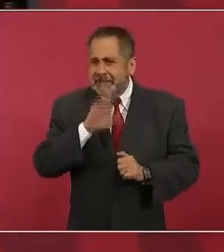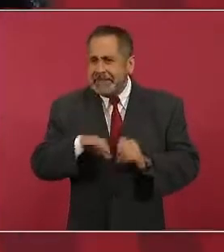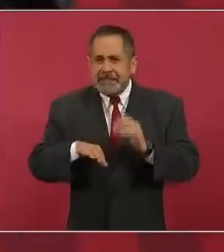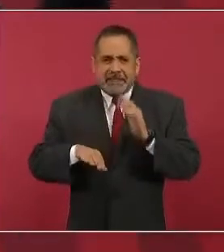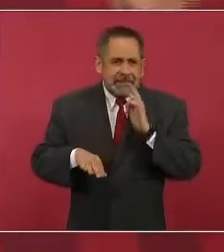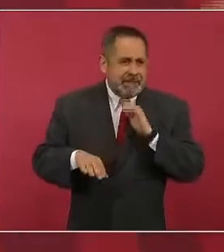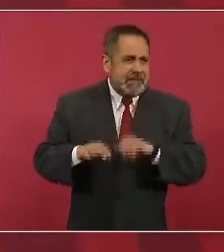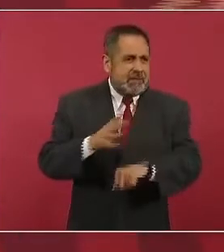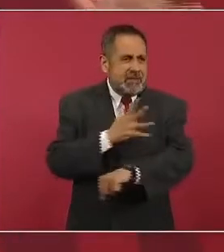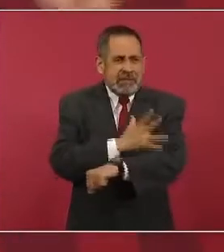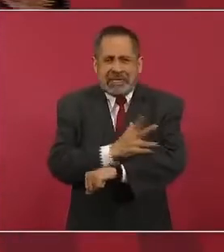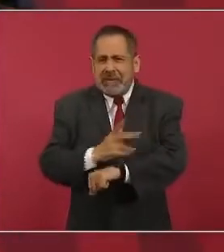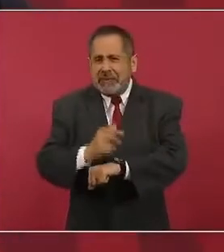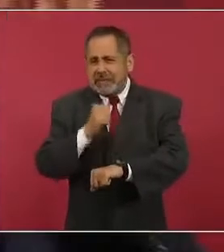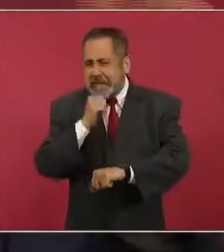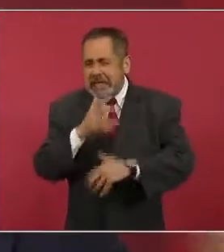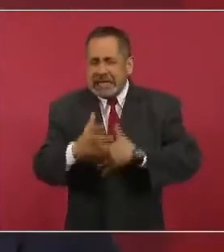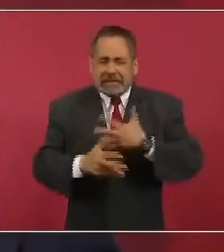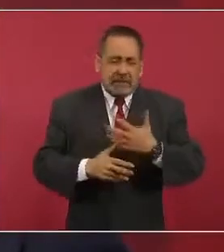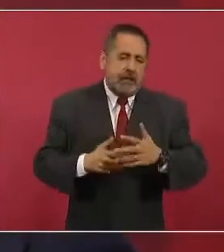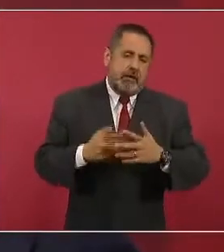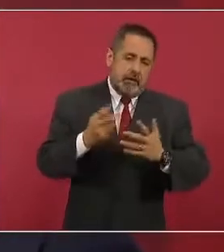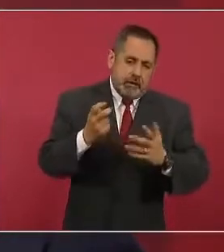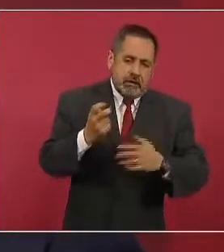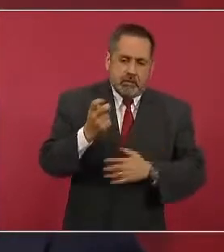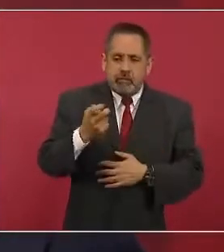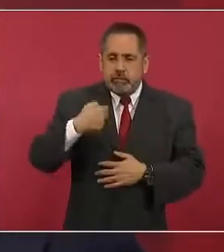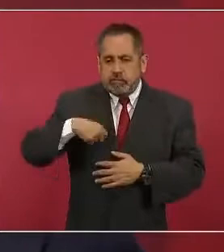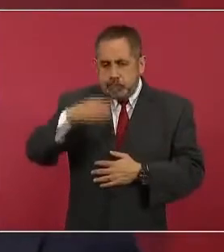pues uno tiene que saber,